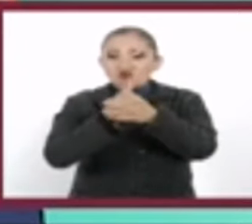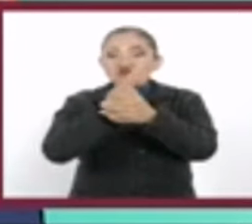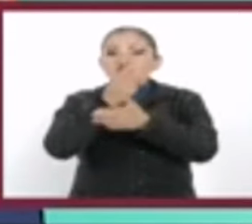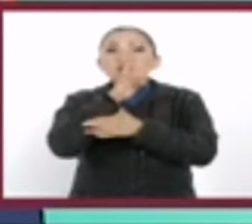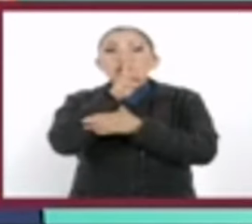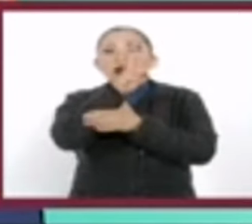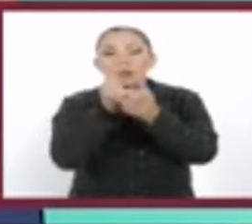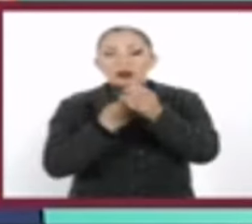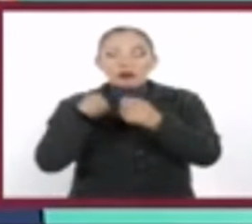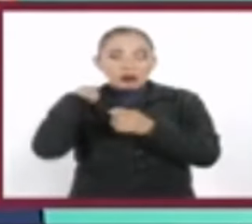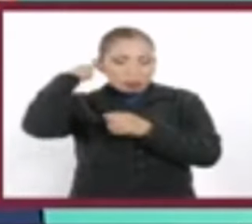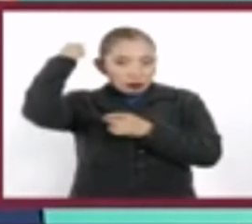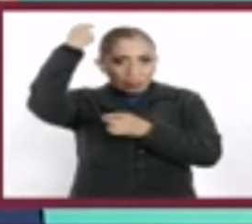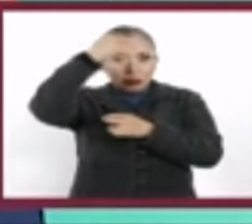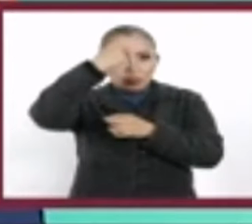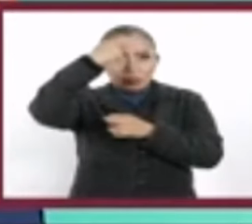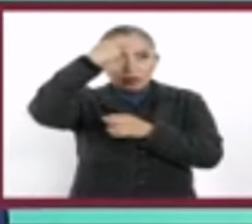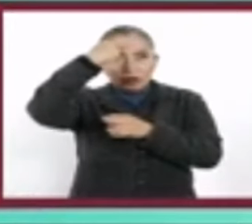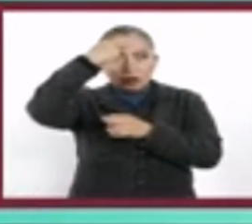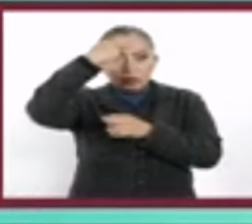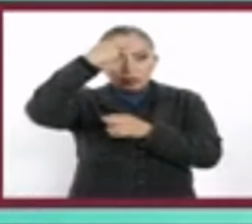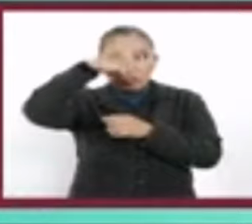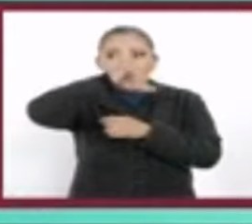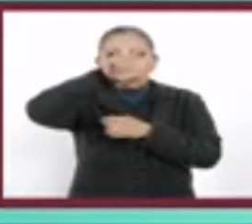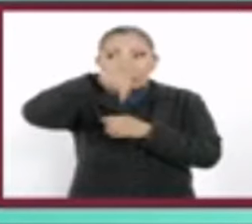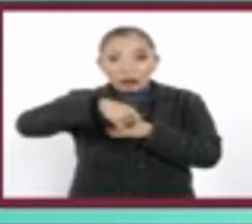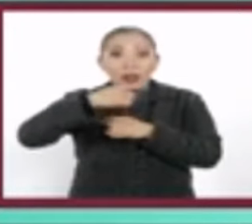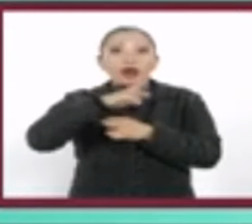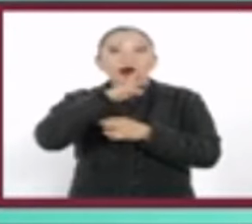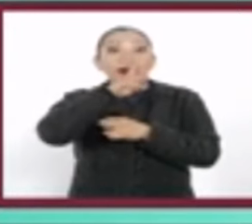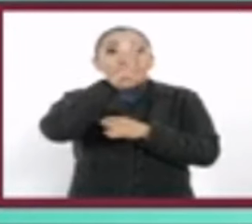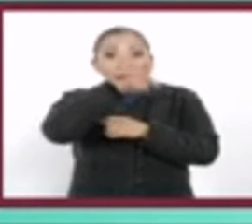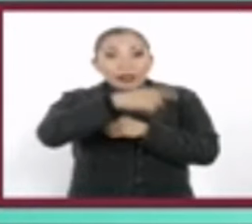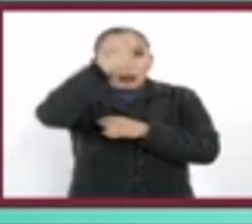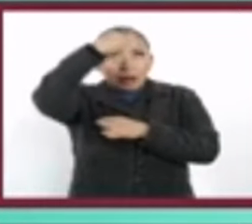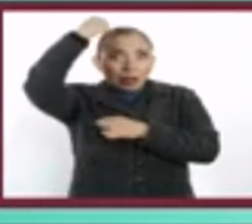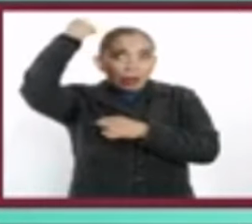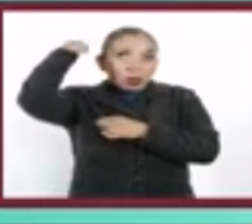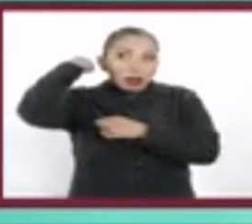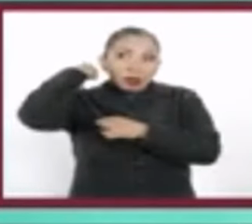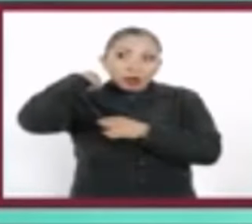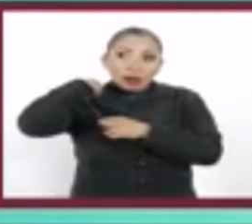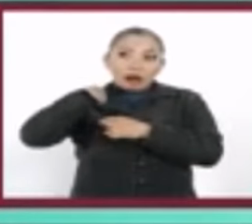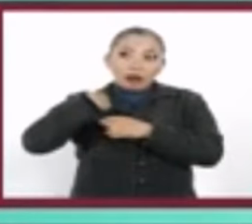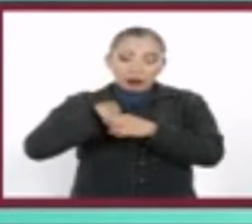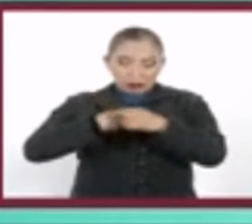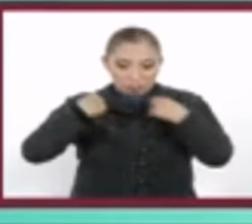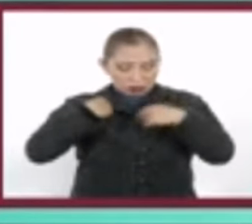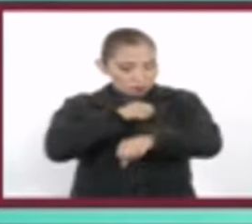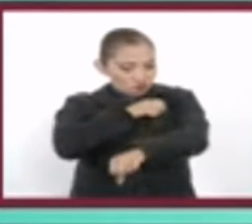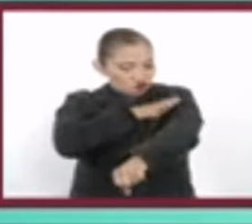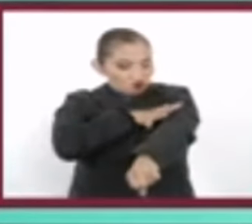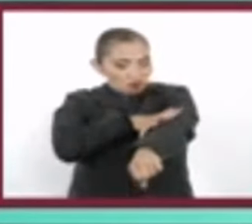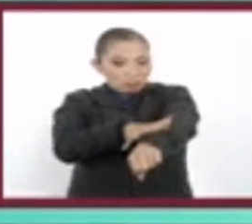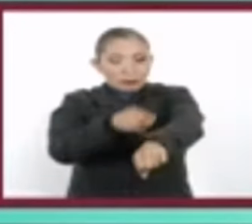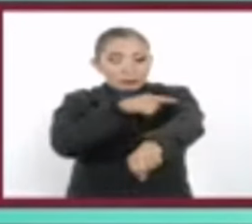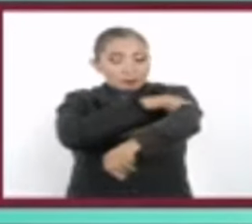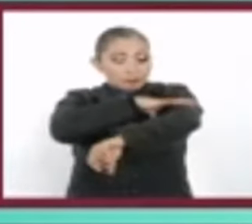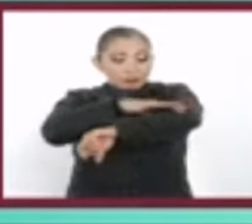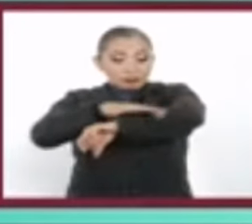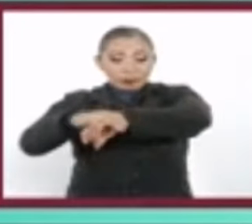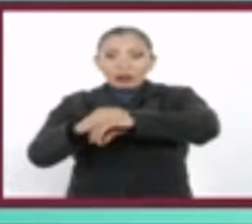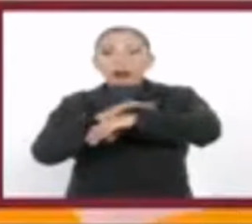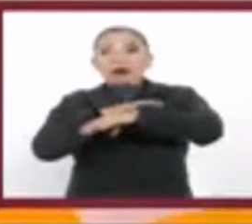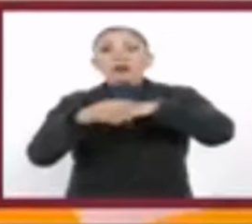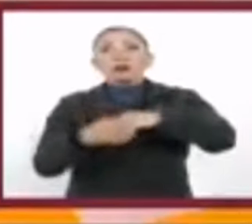una respuesta al impulso nervioso. Luego, dicha respuesta se transmite a través de nervios motores hasta los músculos de la